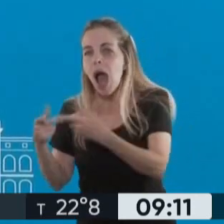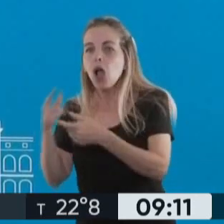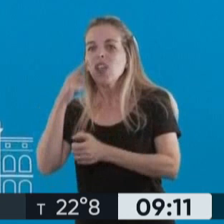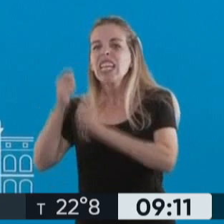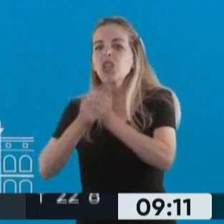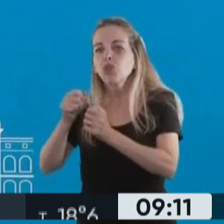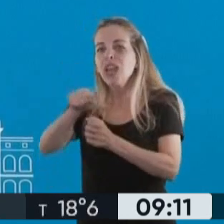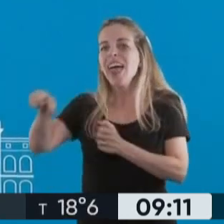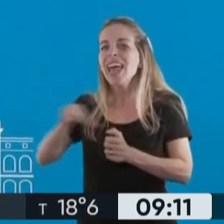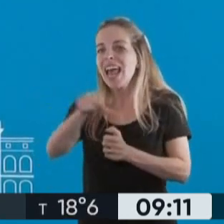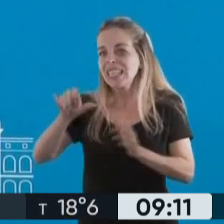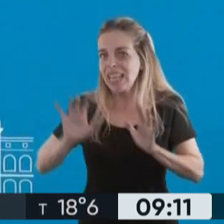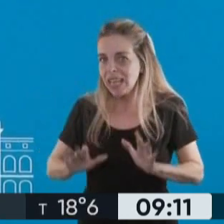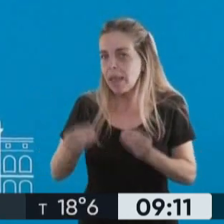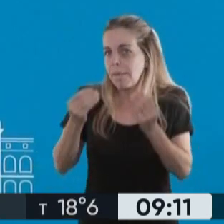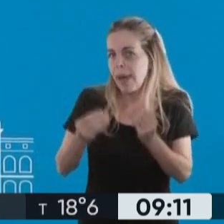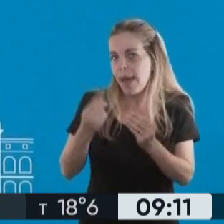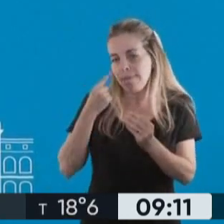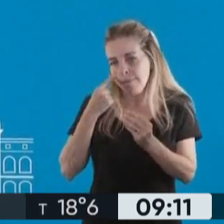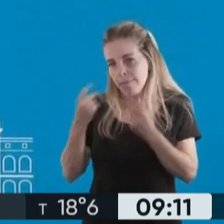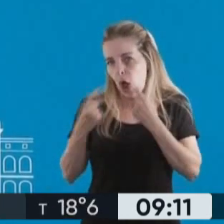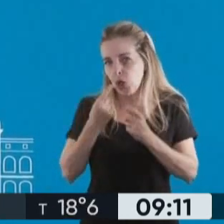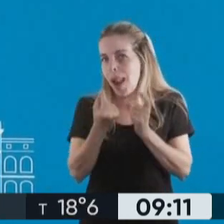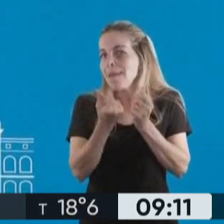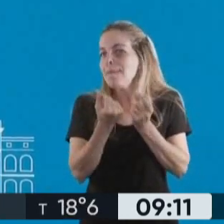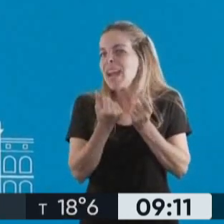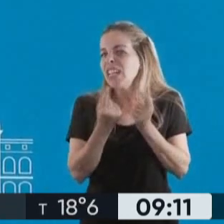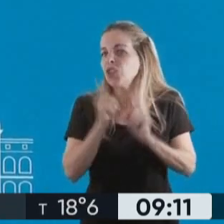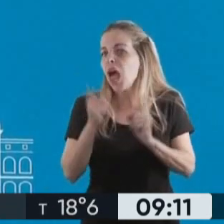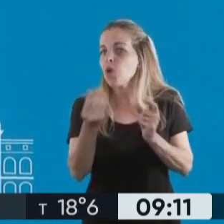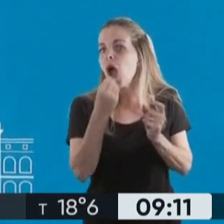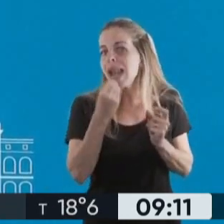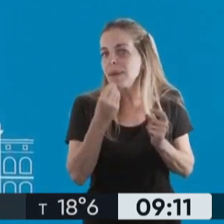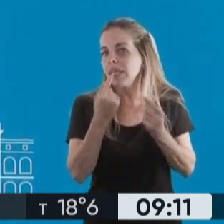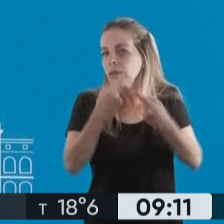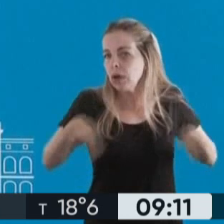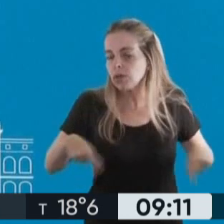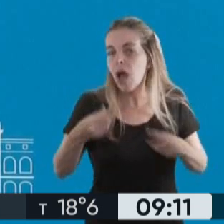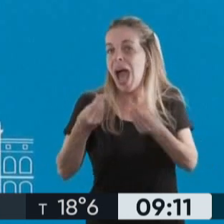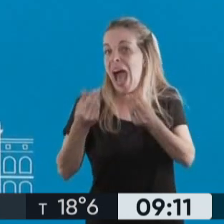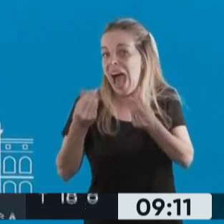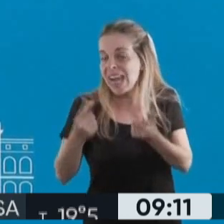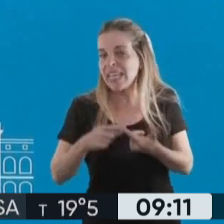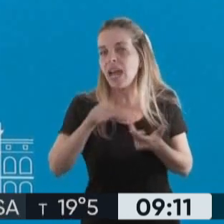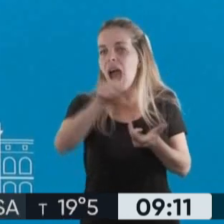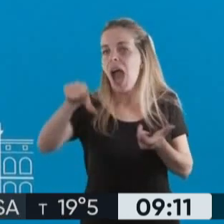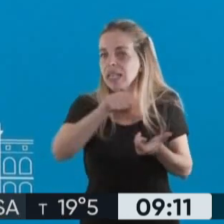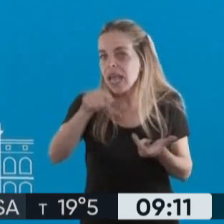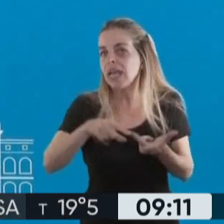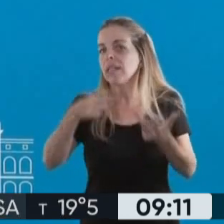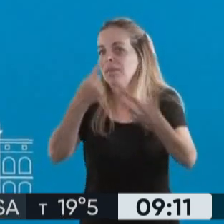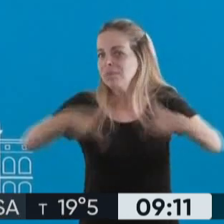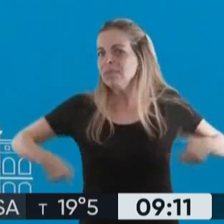para garantizar el precio de determinados alimentos o el precio de la harina, el precio del aceite y precios que